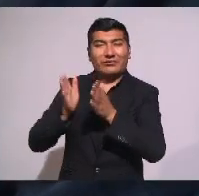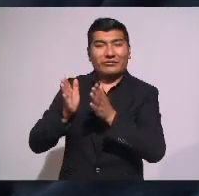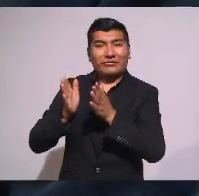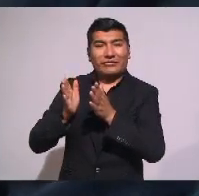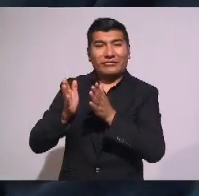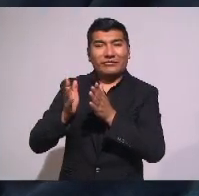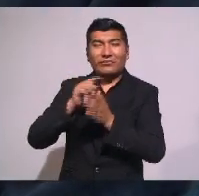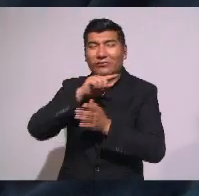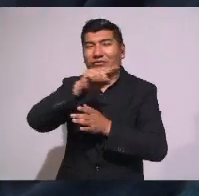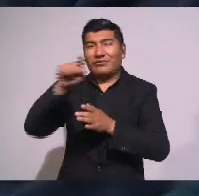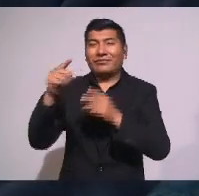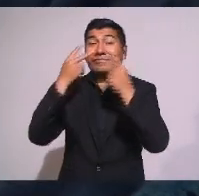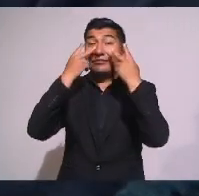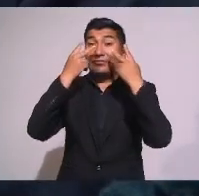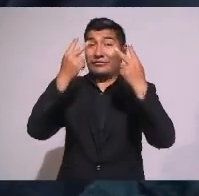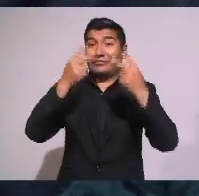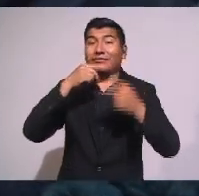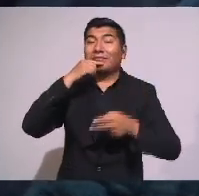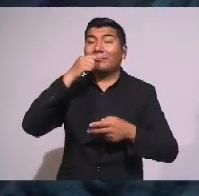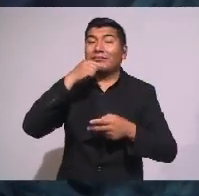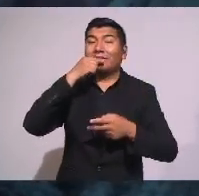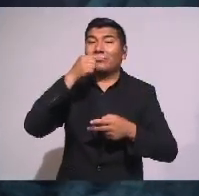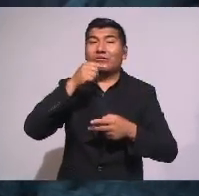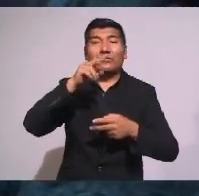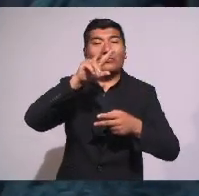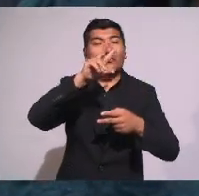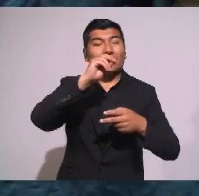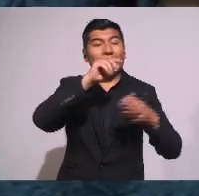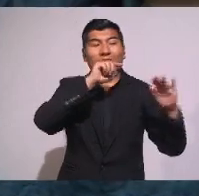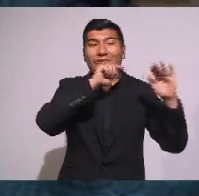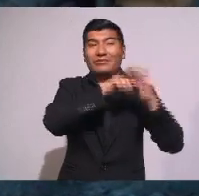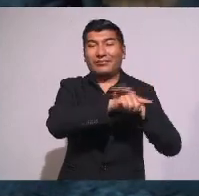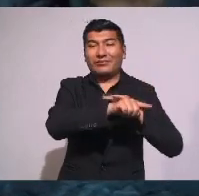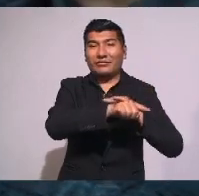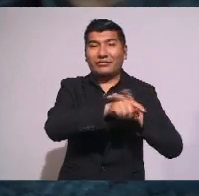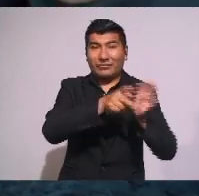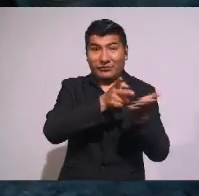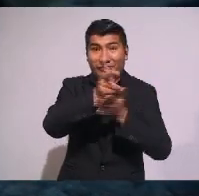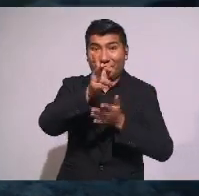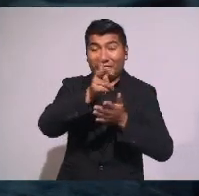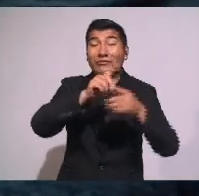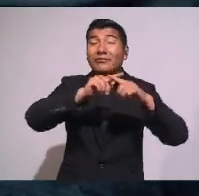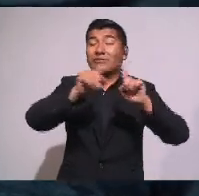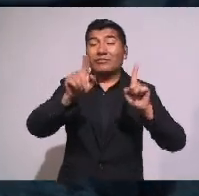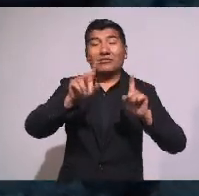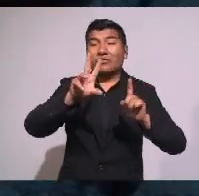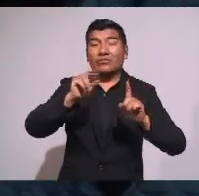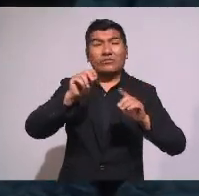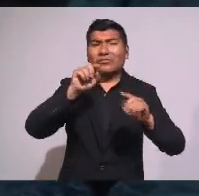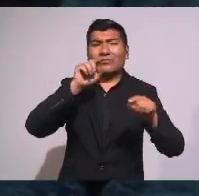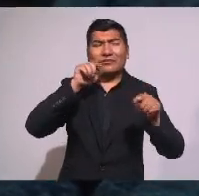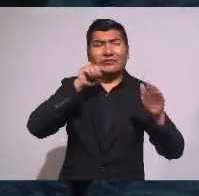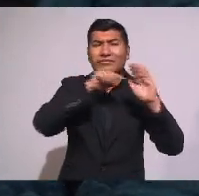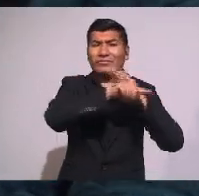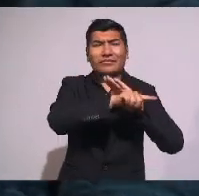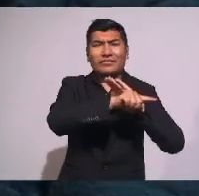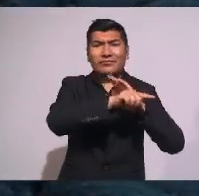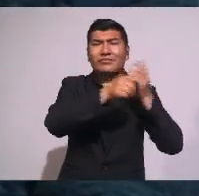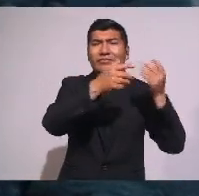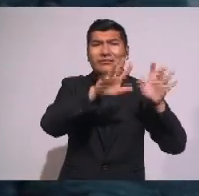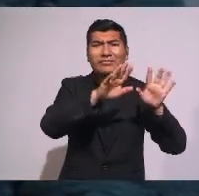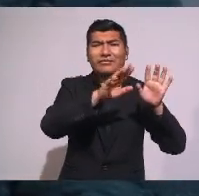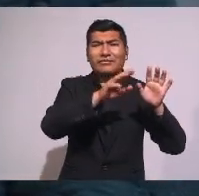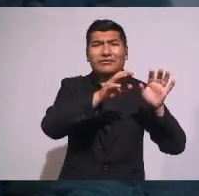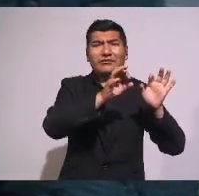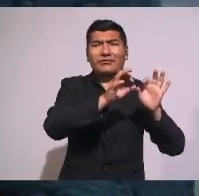¿Han escuchado ustedes que se dijo, no matarás? Pero no es matar, que ya es